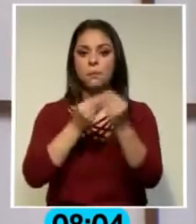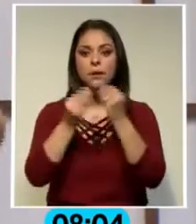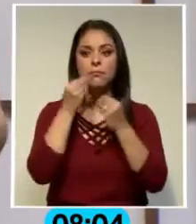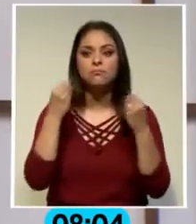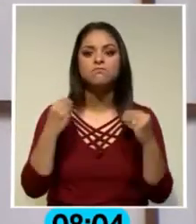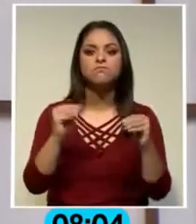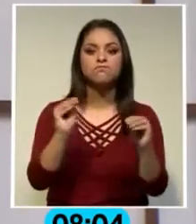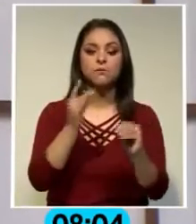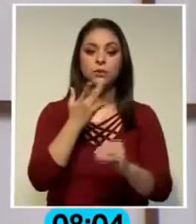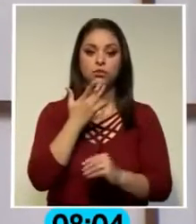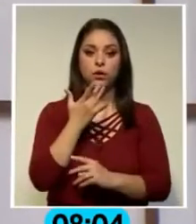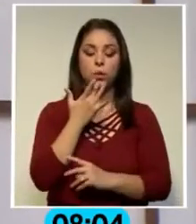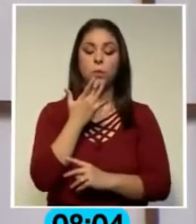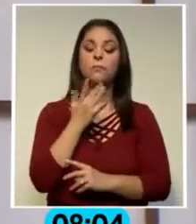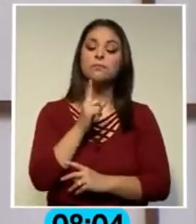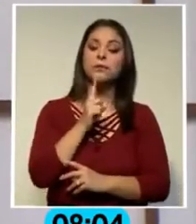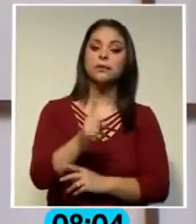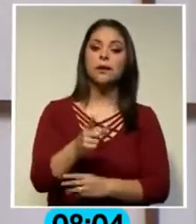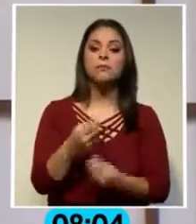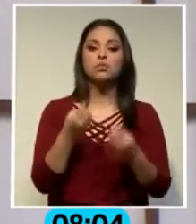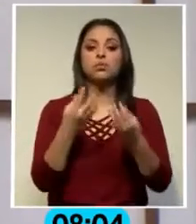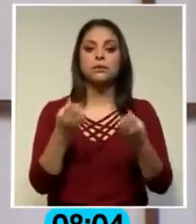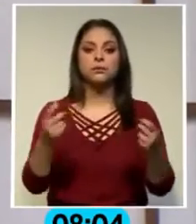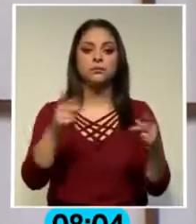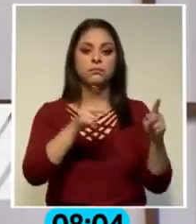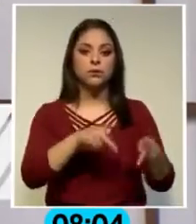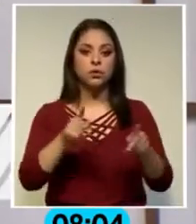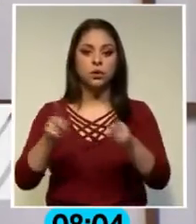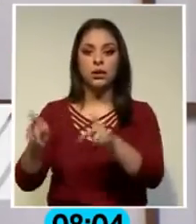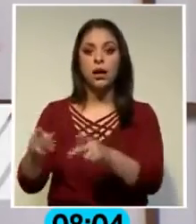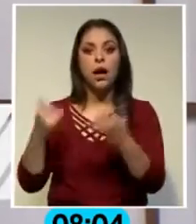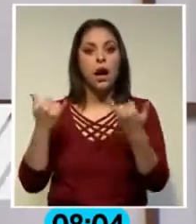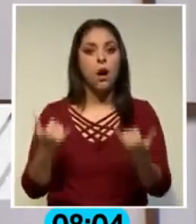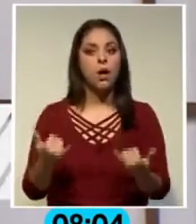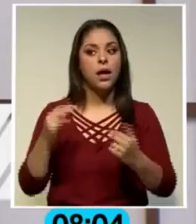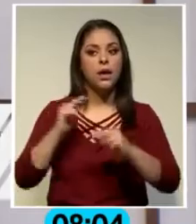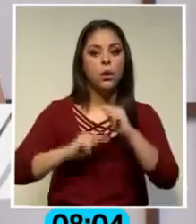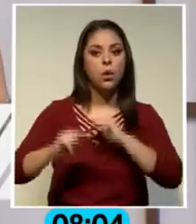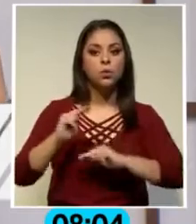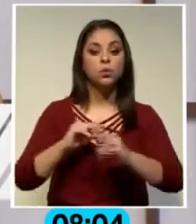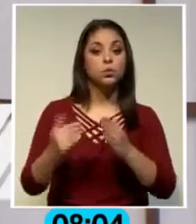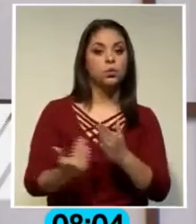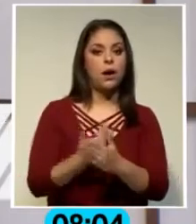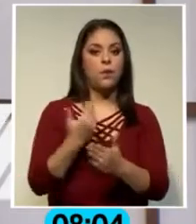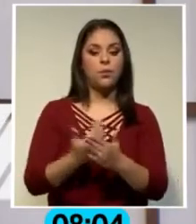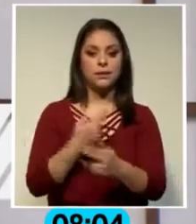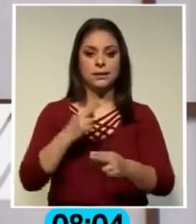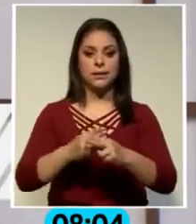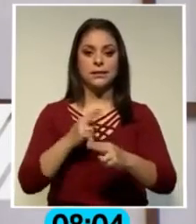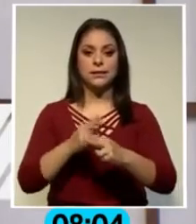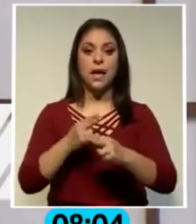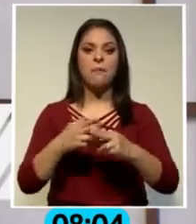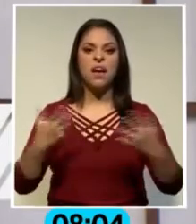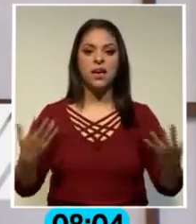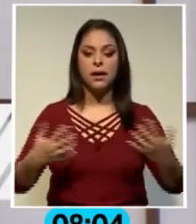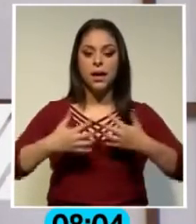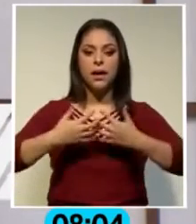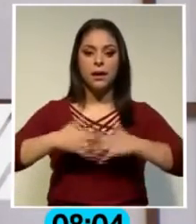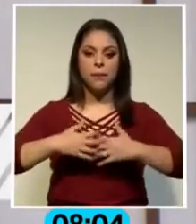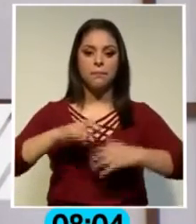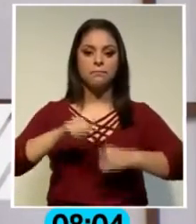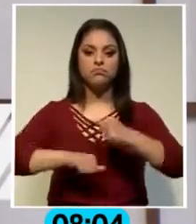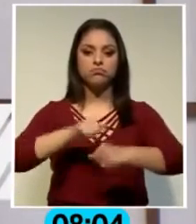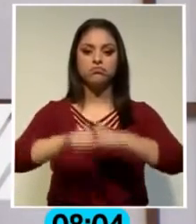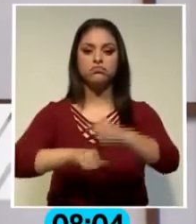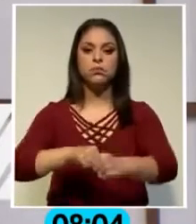O sea, muchas personas, gracias a esta nueva forma de negocio que se llama emprendimiento, han logrado salir adelante y sacar